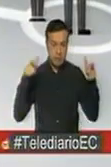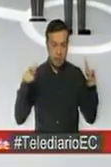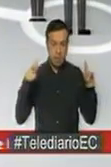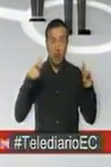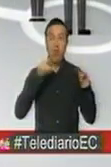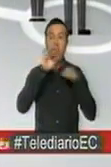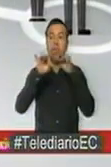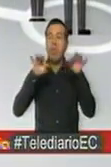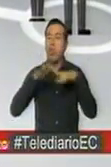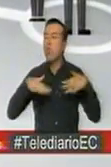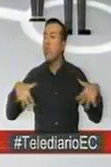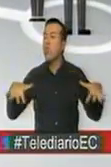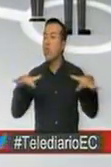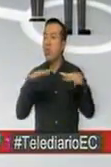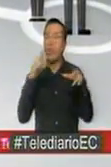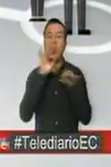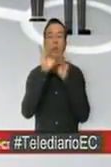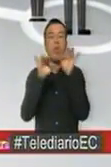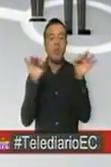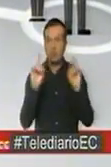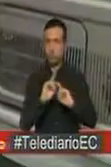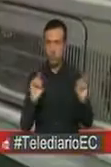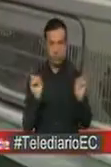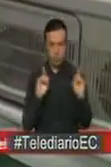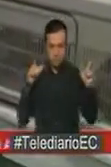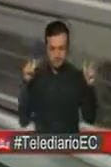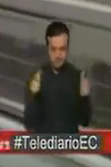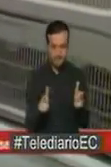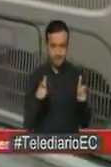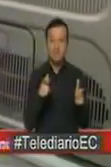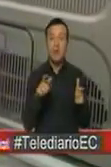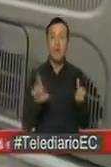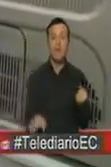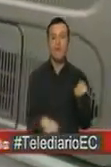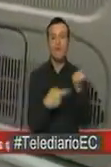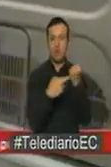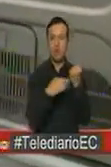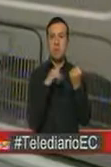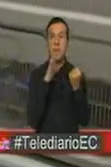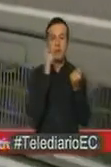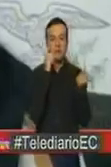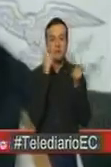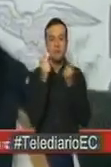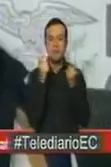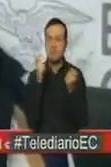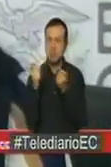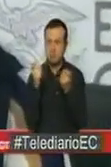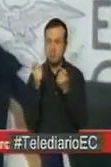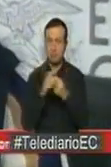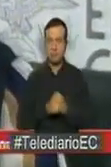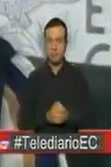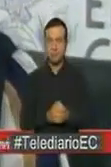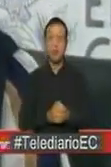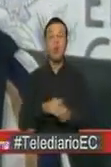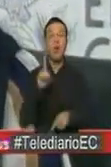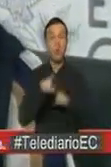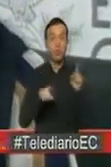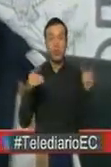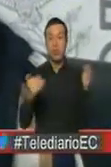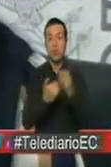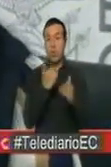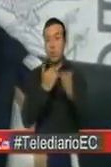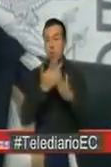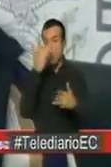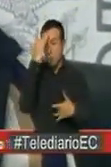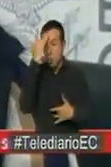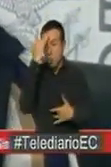se convierta en una transmisión comunitaria, se reforzarán las acciones de control. Nuevos casos son